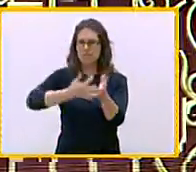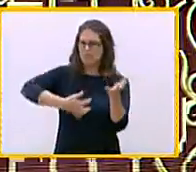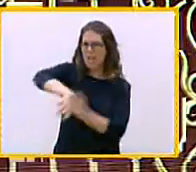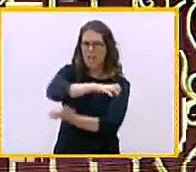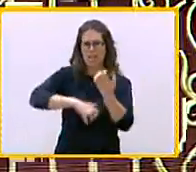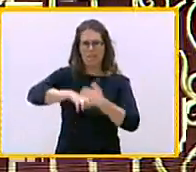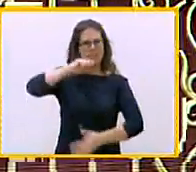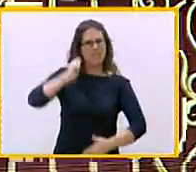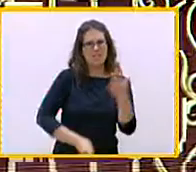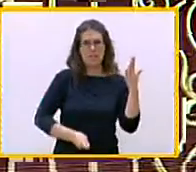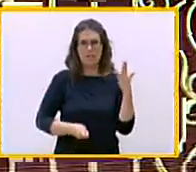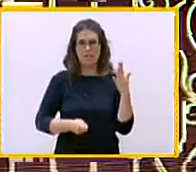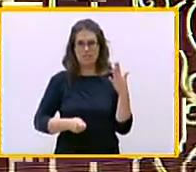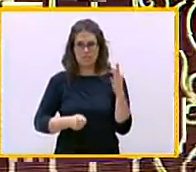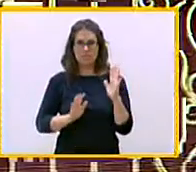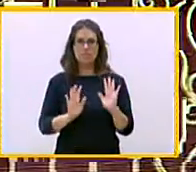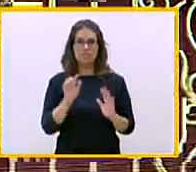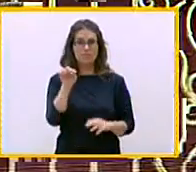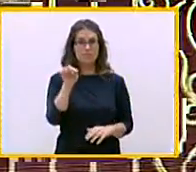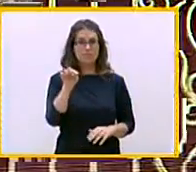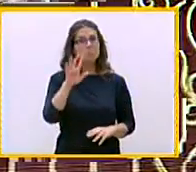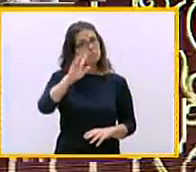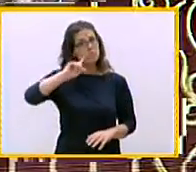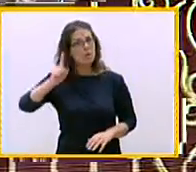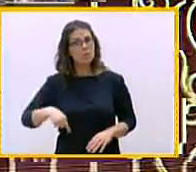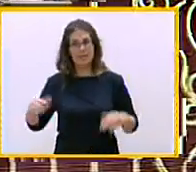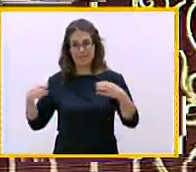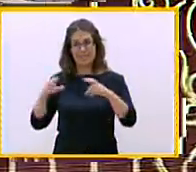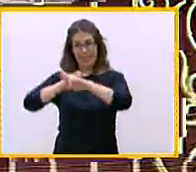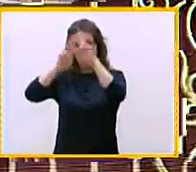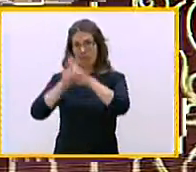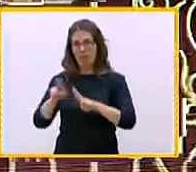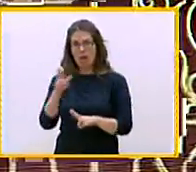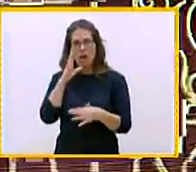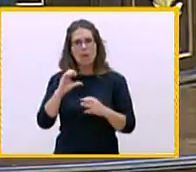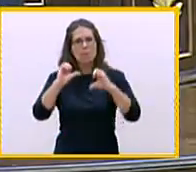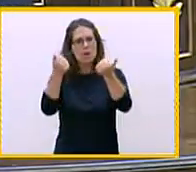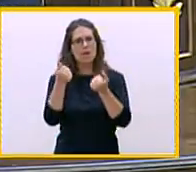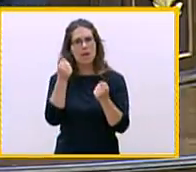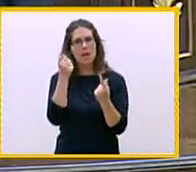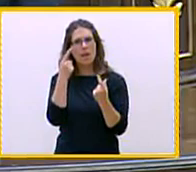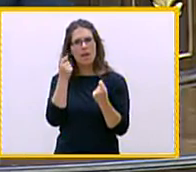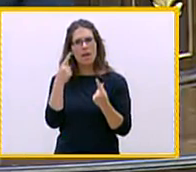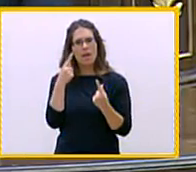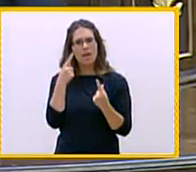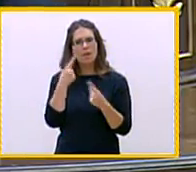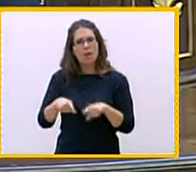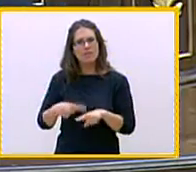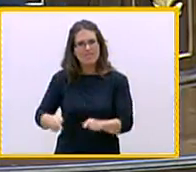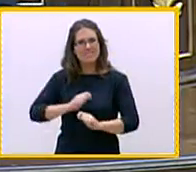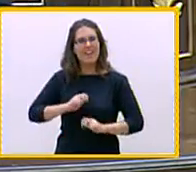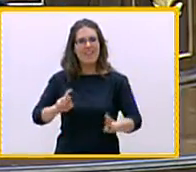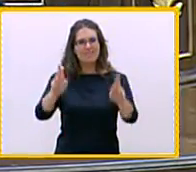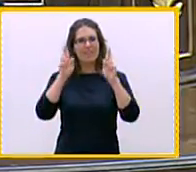desolador. Pero también la comunidad internacional está conociendo experiencias esperanzadoras. Así ocurre